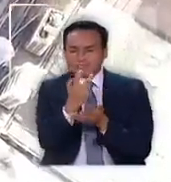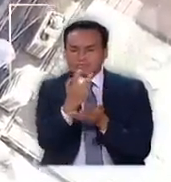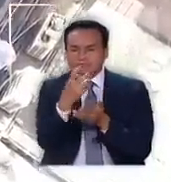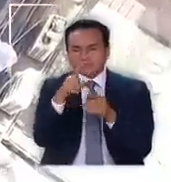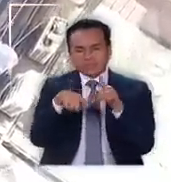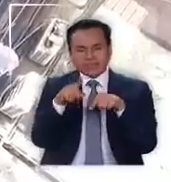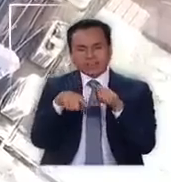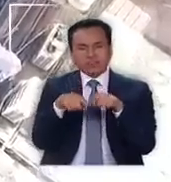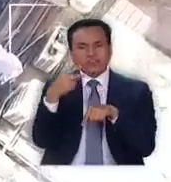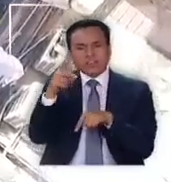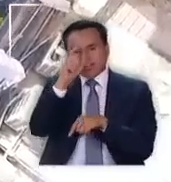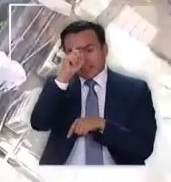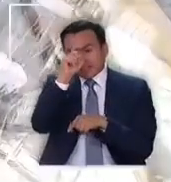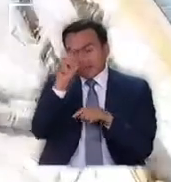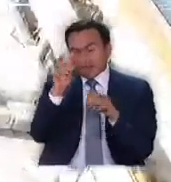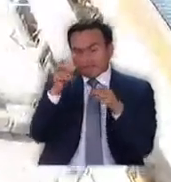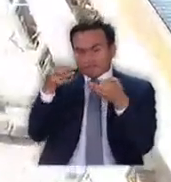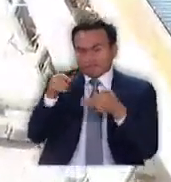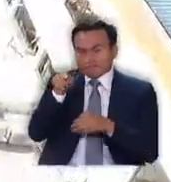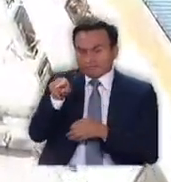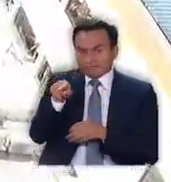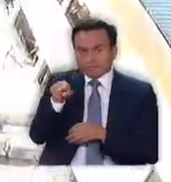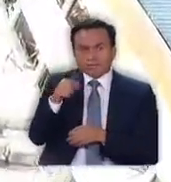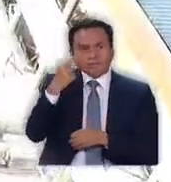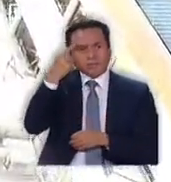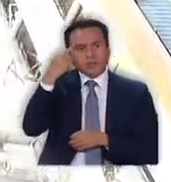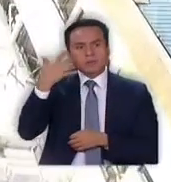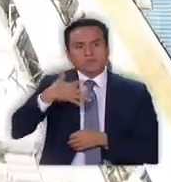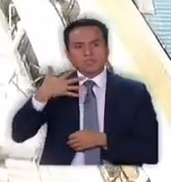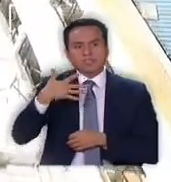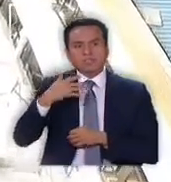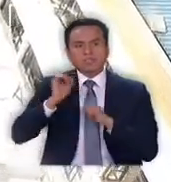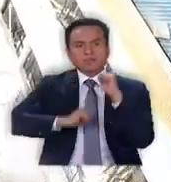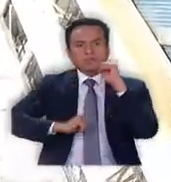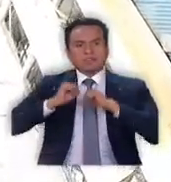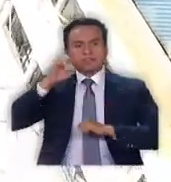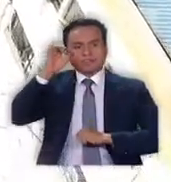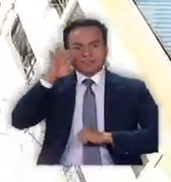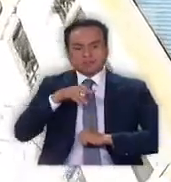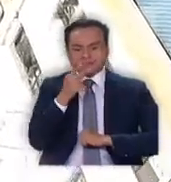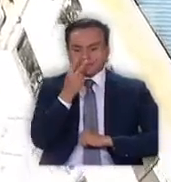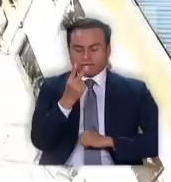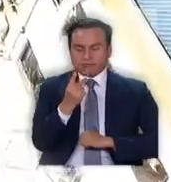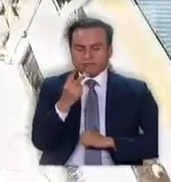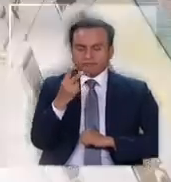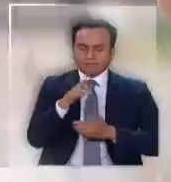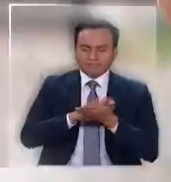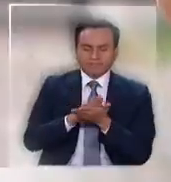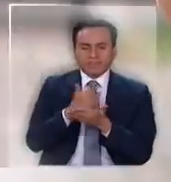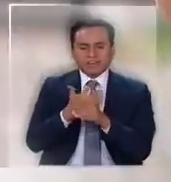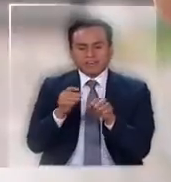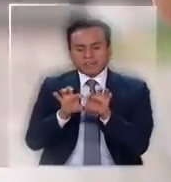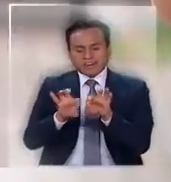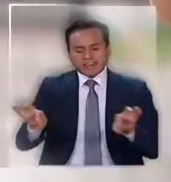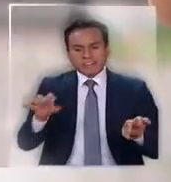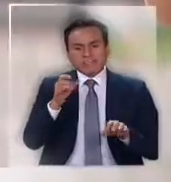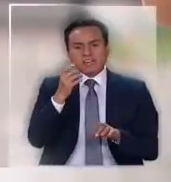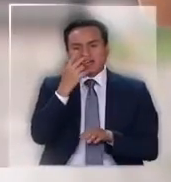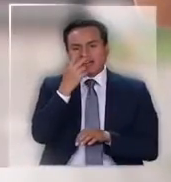dentro del terreno de la clínica. Pero es importante que las empresas sepan que si ven que existen redes de